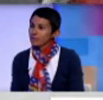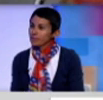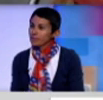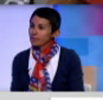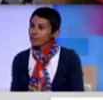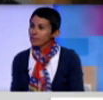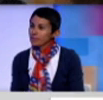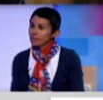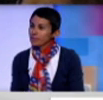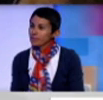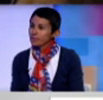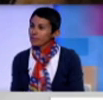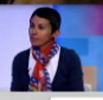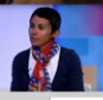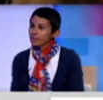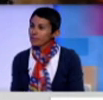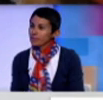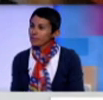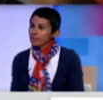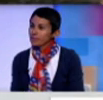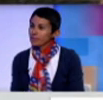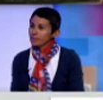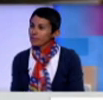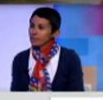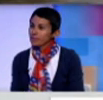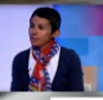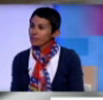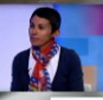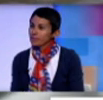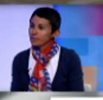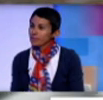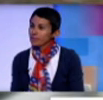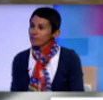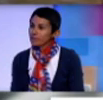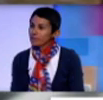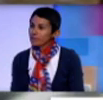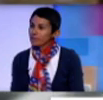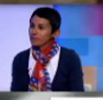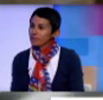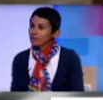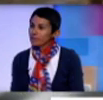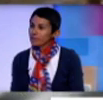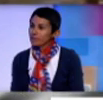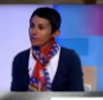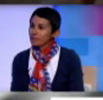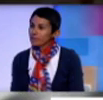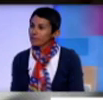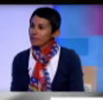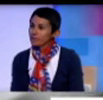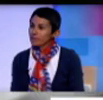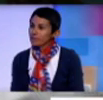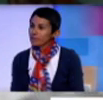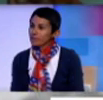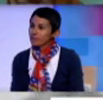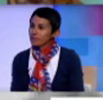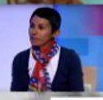fue la desescalada, lo cual pues todavía nos tiene que hacer movilizarnos más para evitarlo. Entonces, es necesario concienciar a las personas,